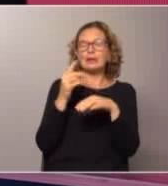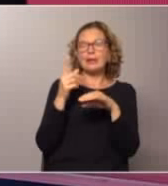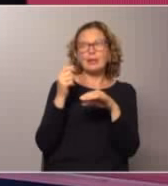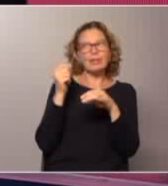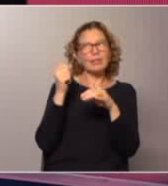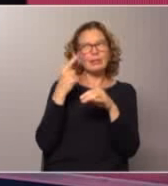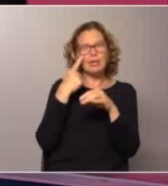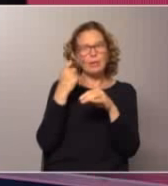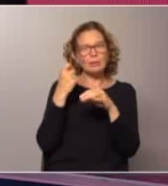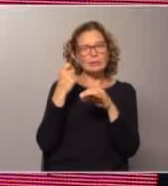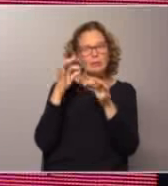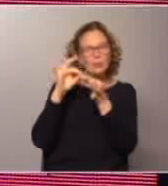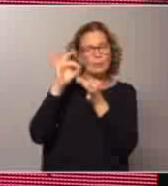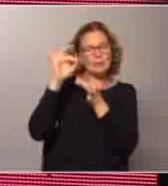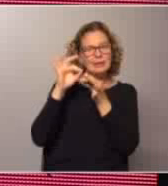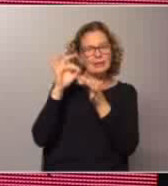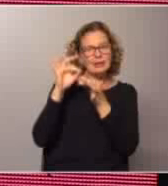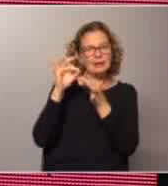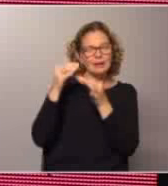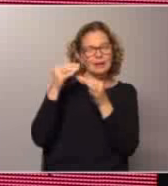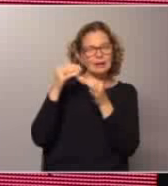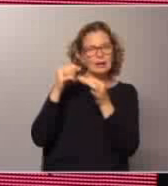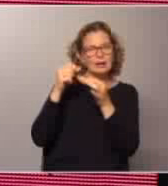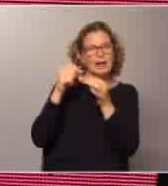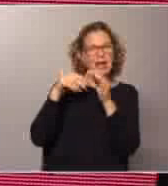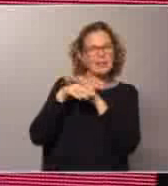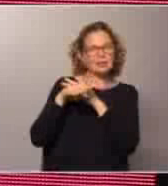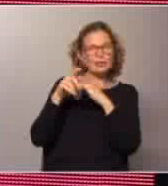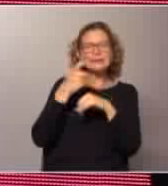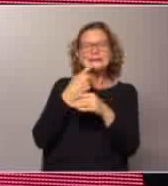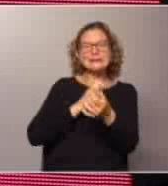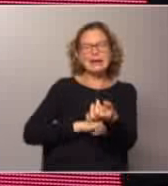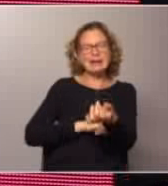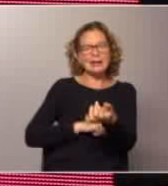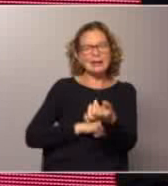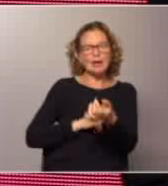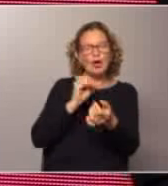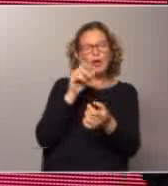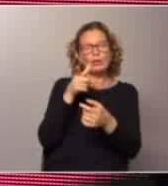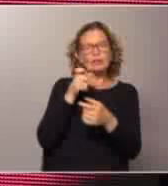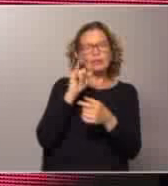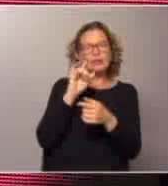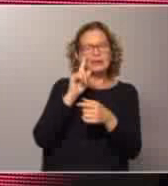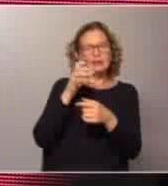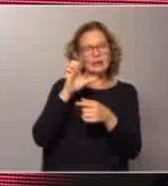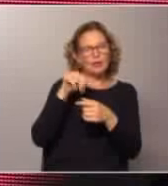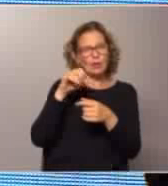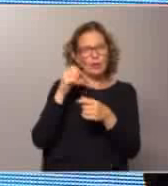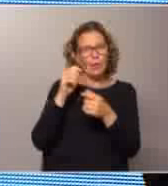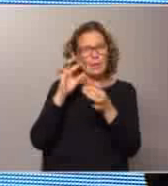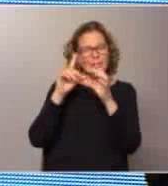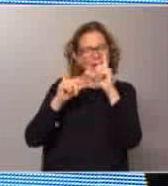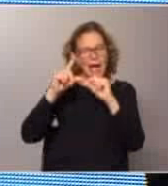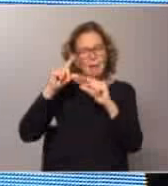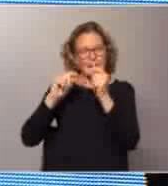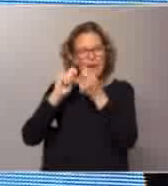es el nivel de oxígeno que hay en la sangre en distintas regiones y no había ni cambios ni cambios